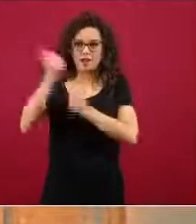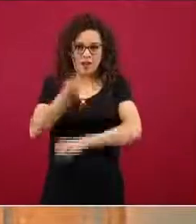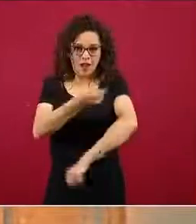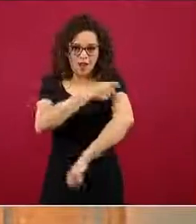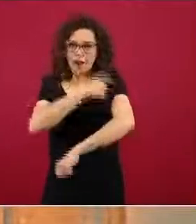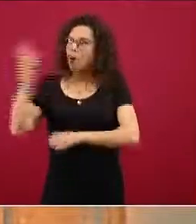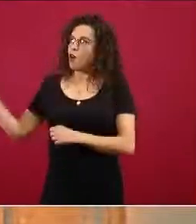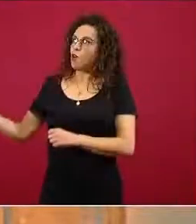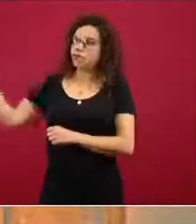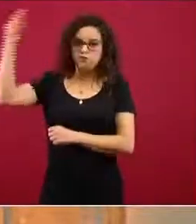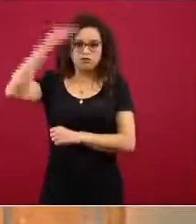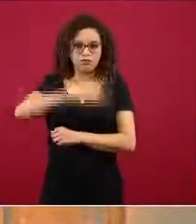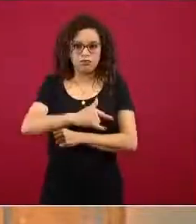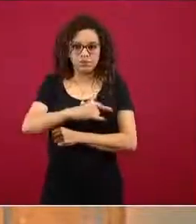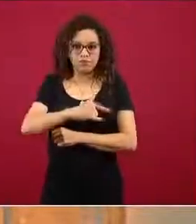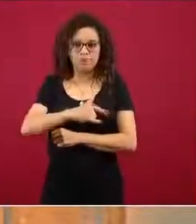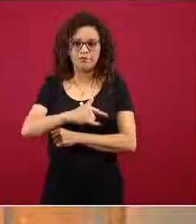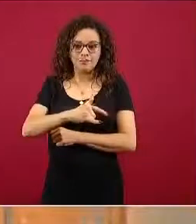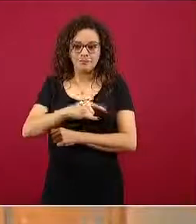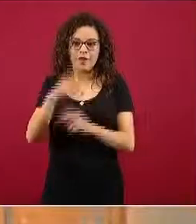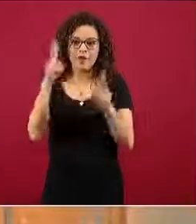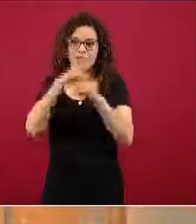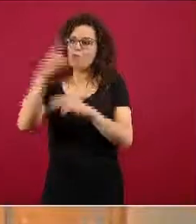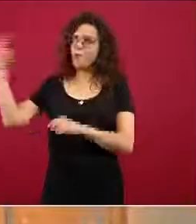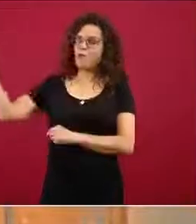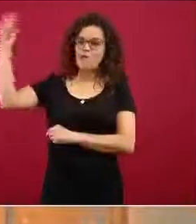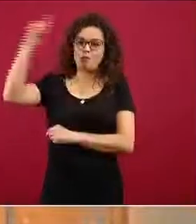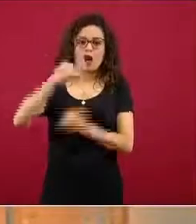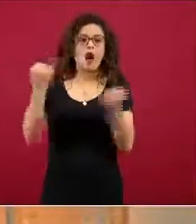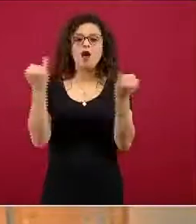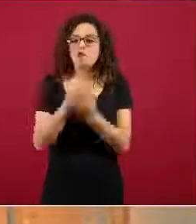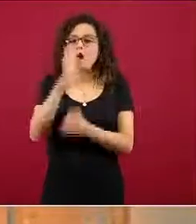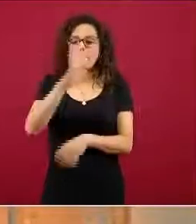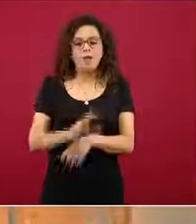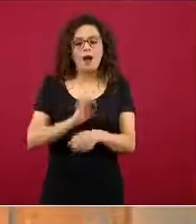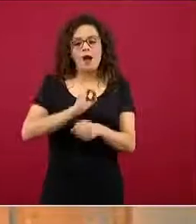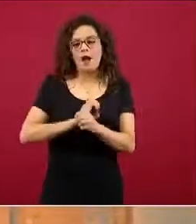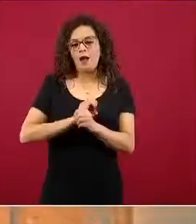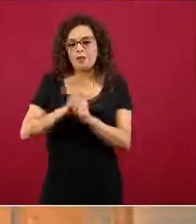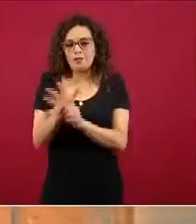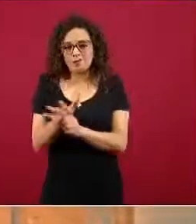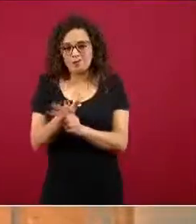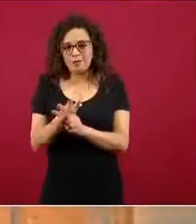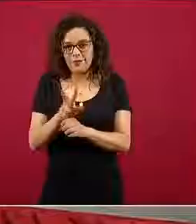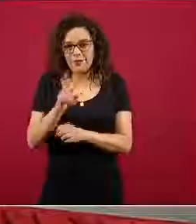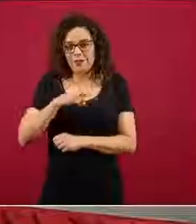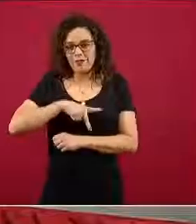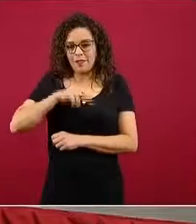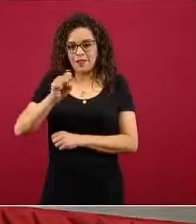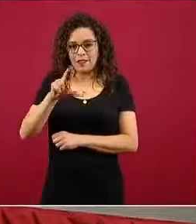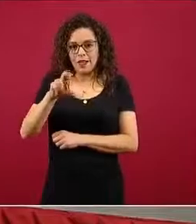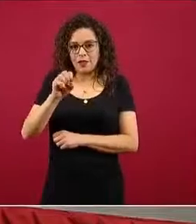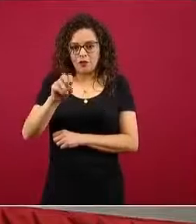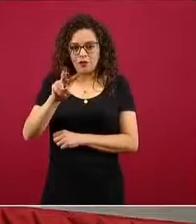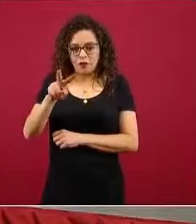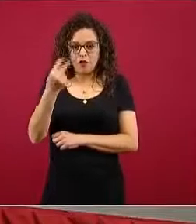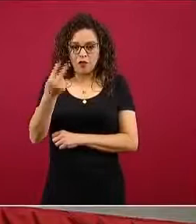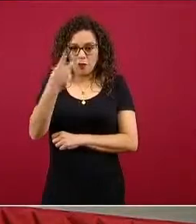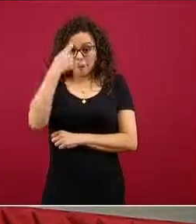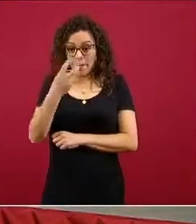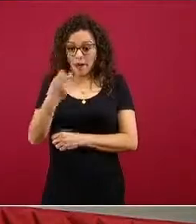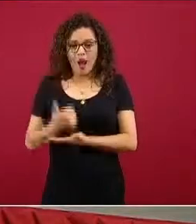virus SARS-CoV-2, y hoy tenemos un cambio de perspectiva para México en el manejo de la epidemia. Vamos a